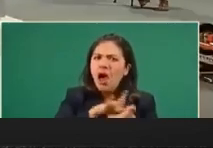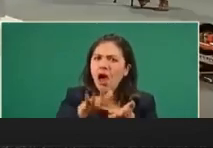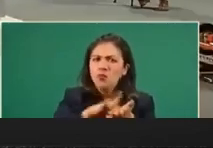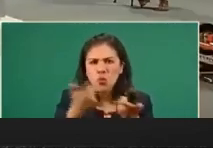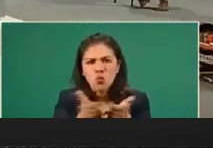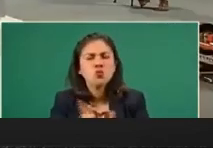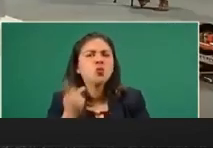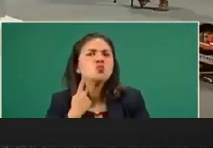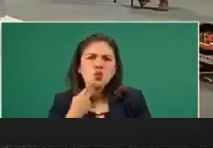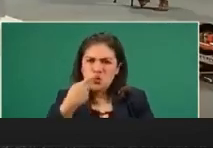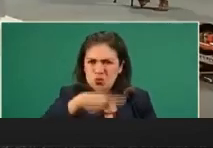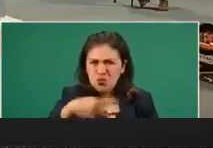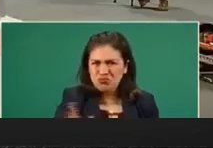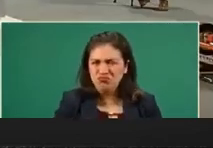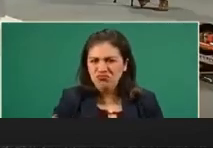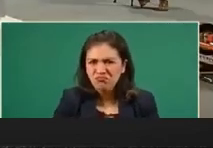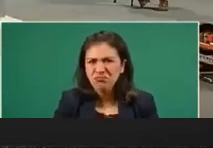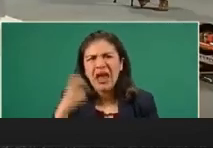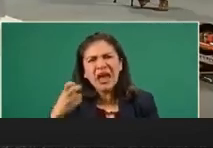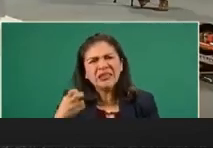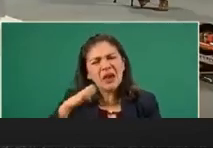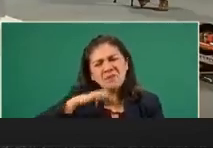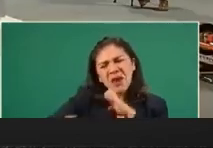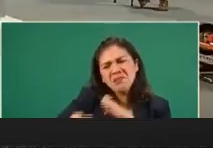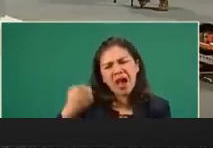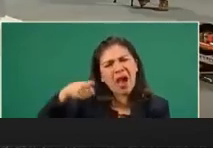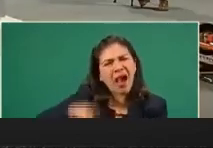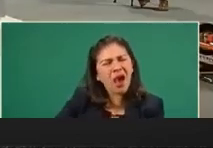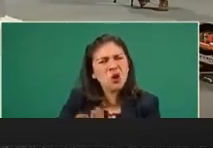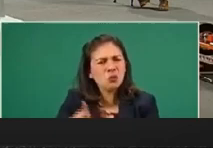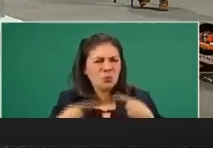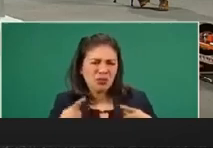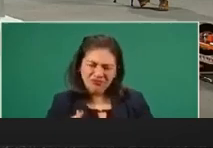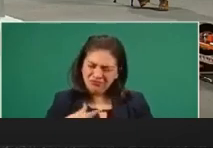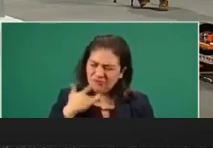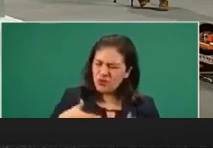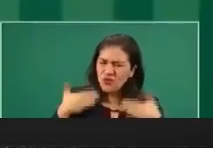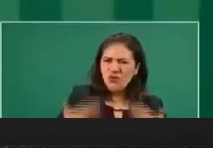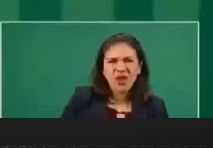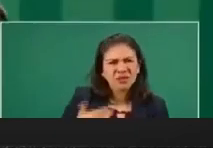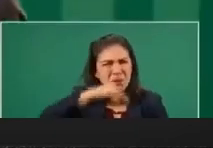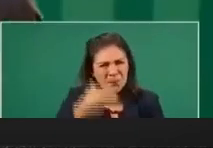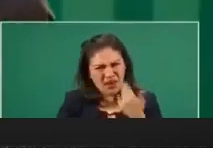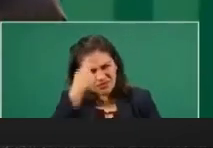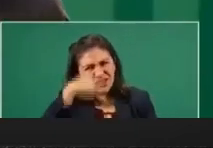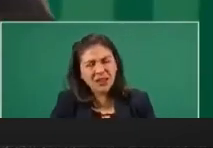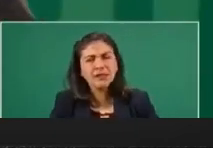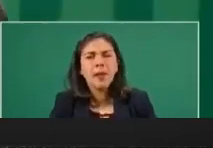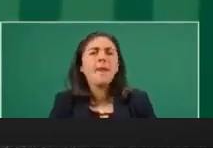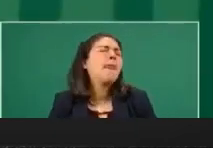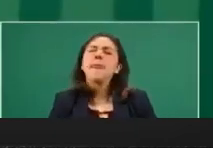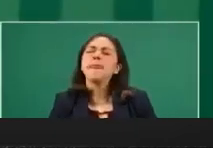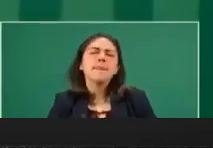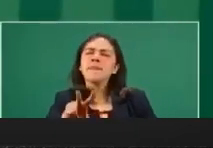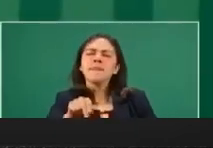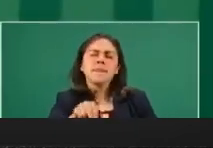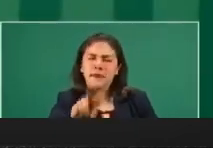a su movimiento. Y si este tipo de pleitos no mina la confianza, presidente. Gracias. No, mire, la